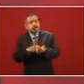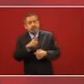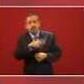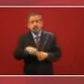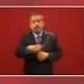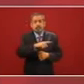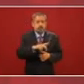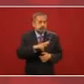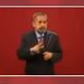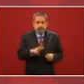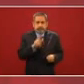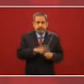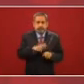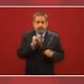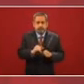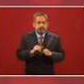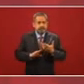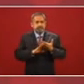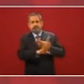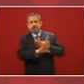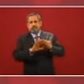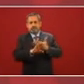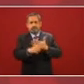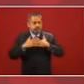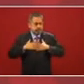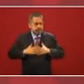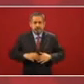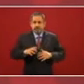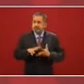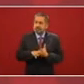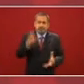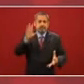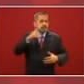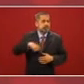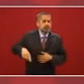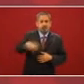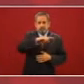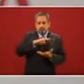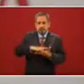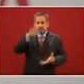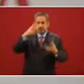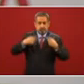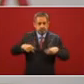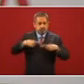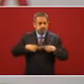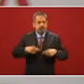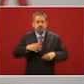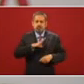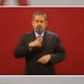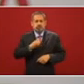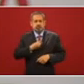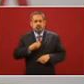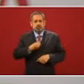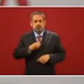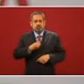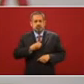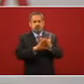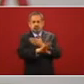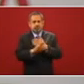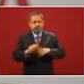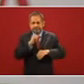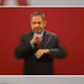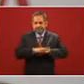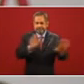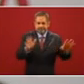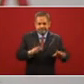efecto natural de la respuesta inmune, de la enorme cantidad mayoritaria de personas que no van a tener una enfermedad